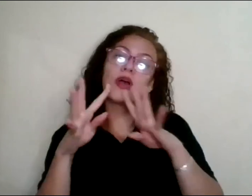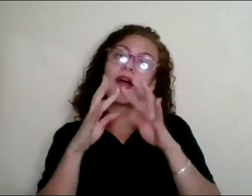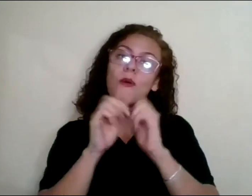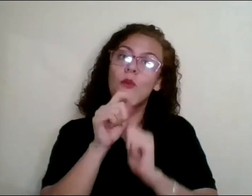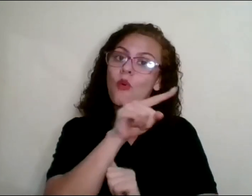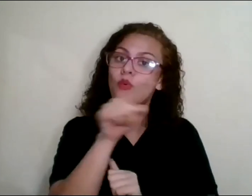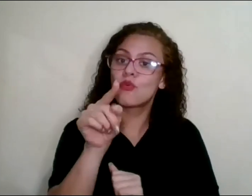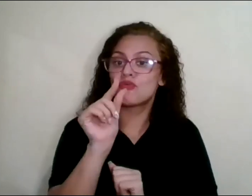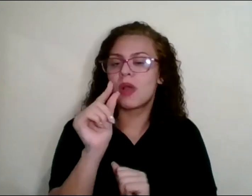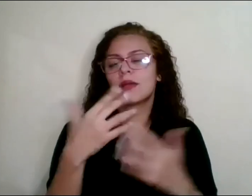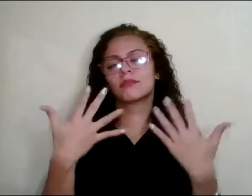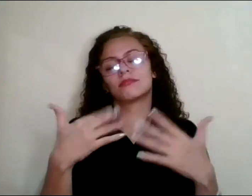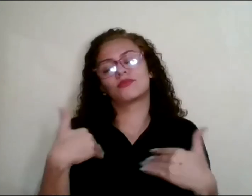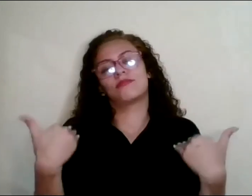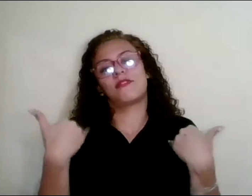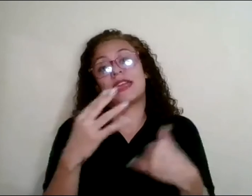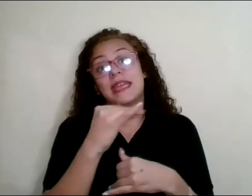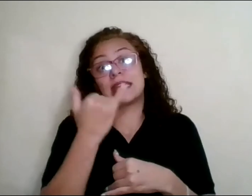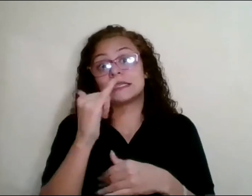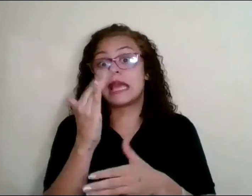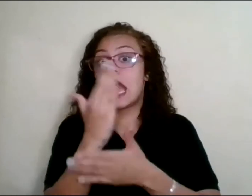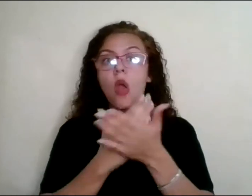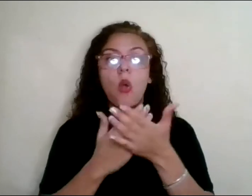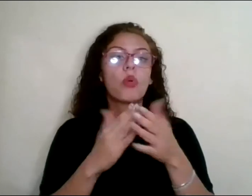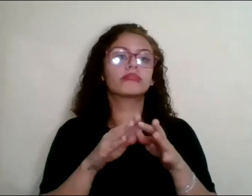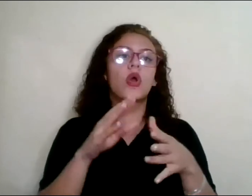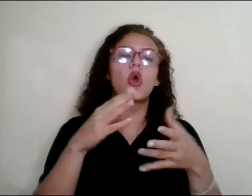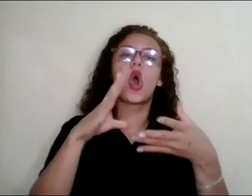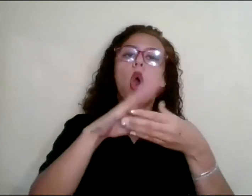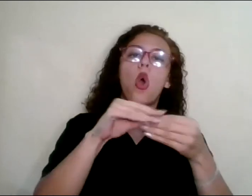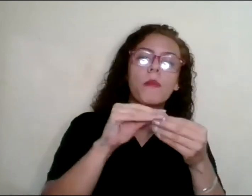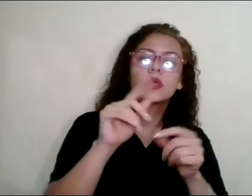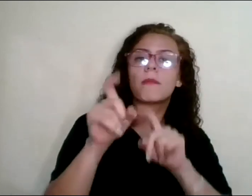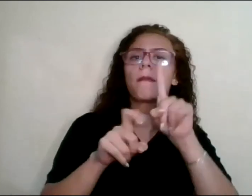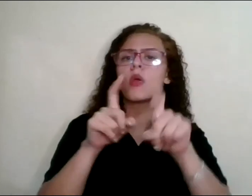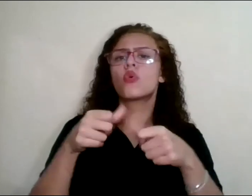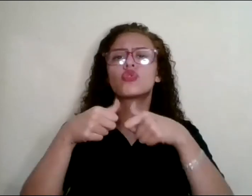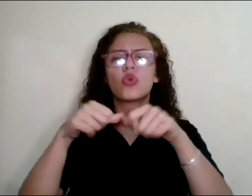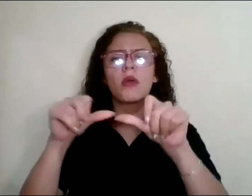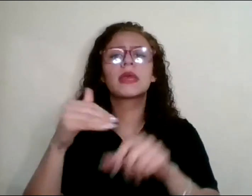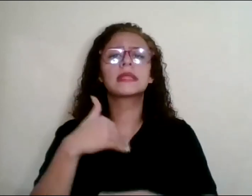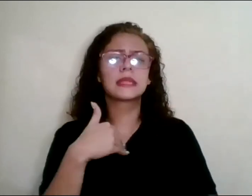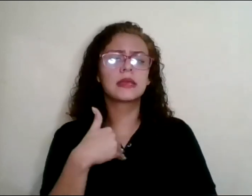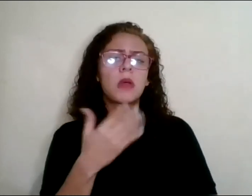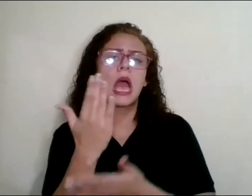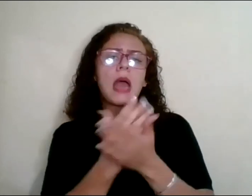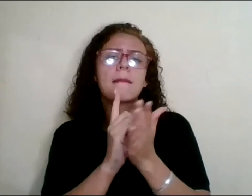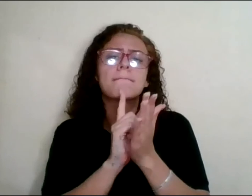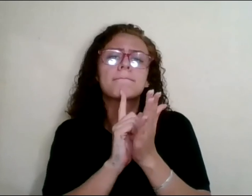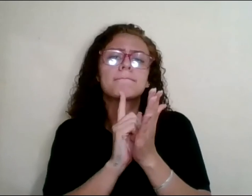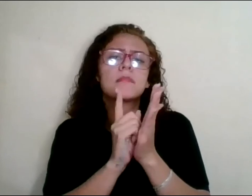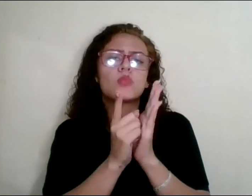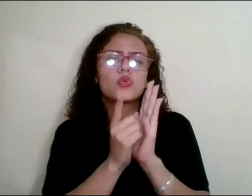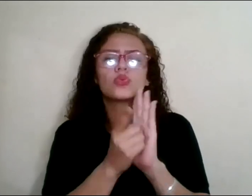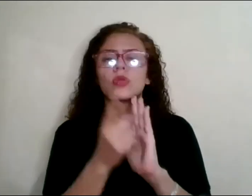ustedes. Y obviamente, si hubiera algún comentario, pregunta, todavía tenemos unos minutitos, ¿verdad?